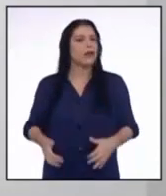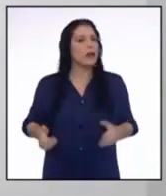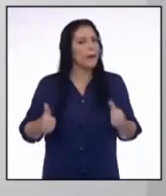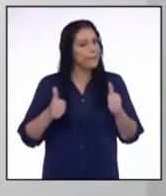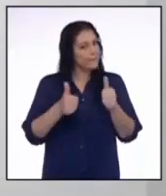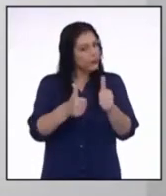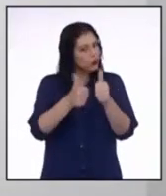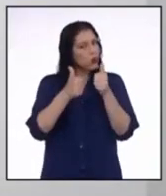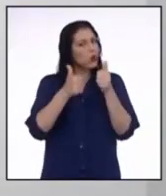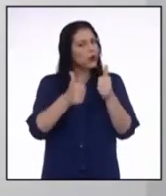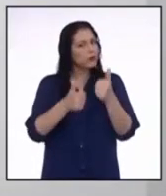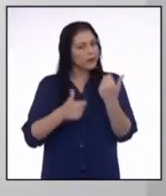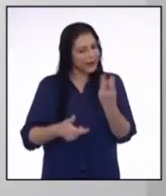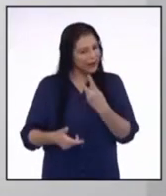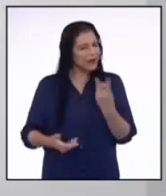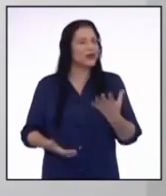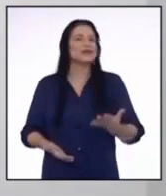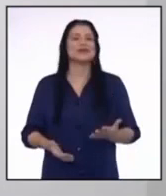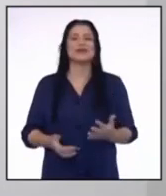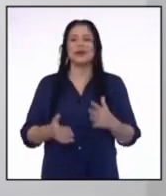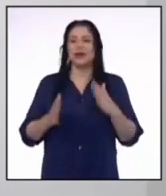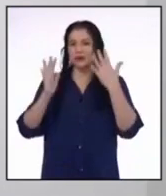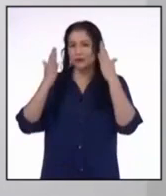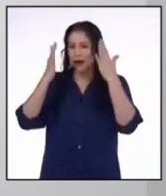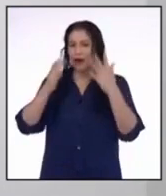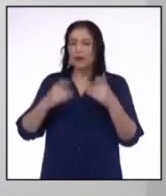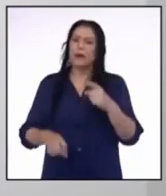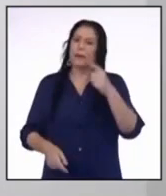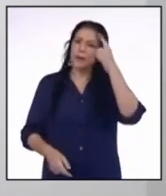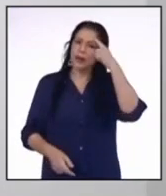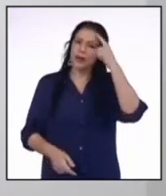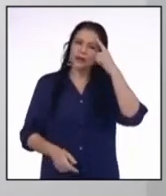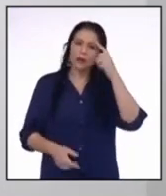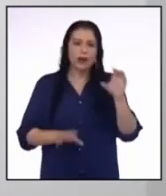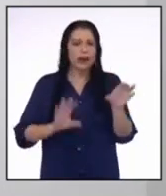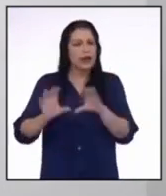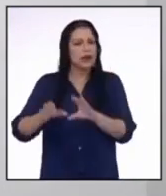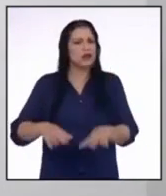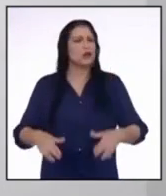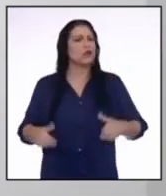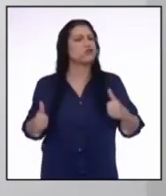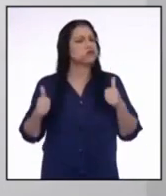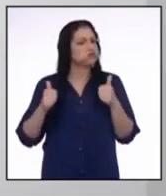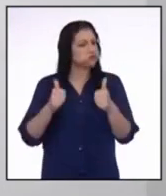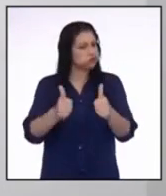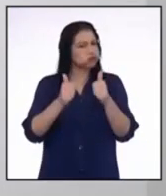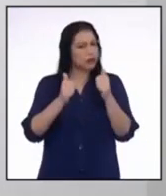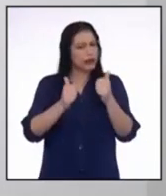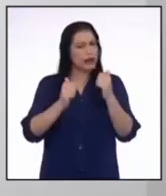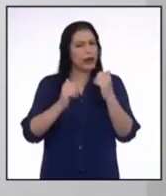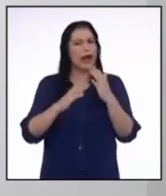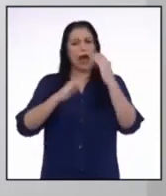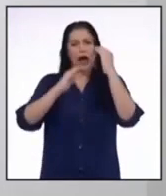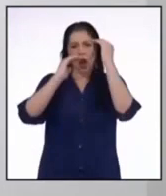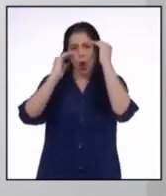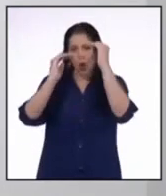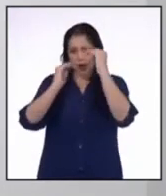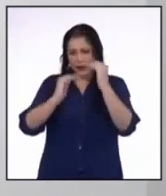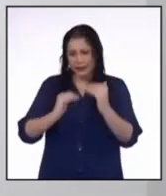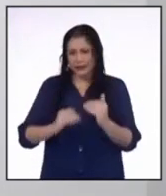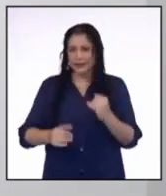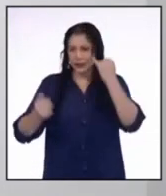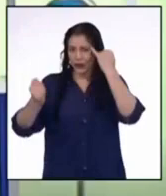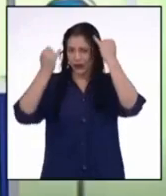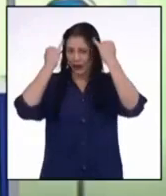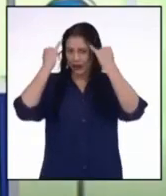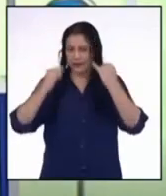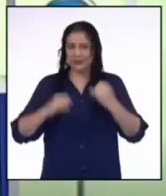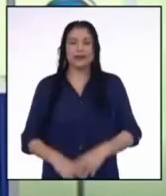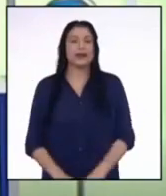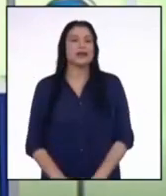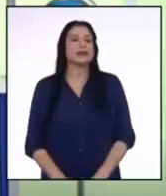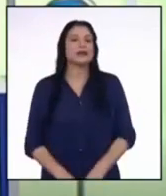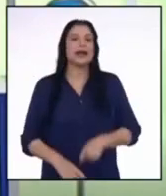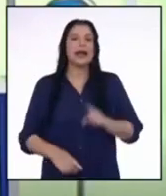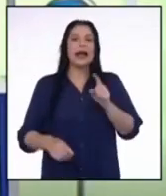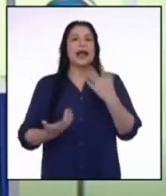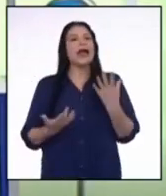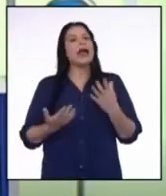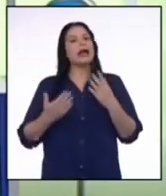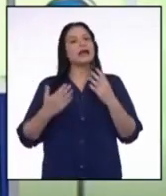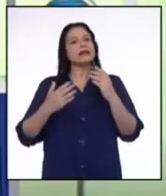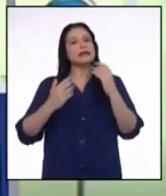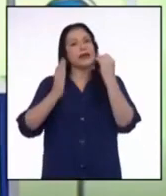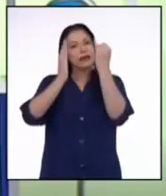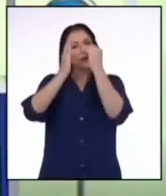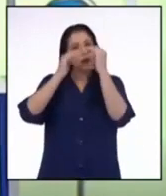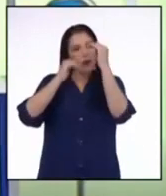Muy bien, Stephanie Junior. Me parece que han hecho una buena organización de las ideas. Este esquema será